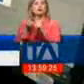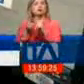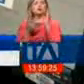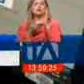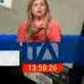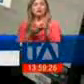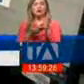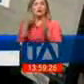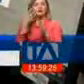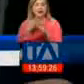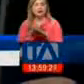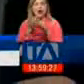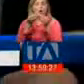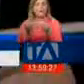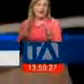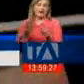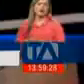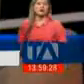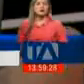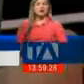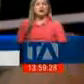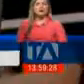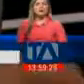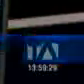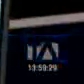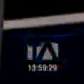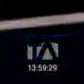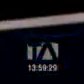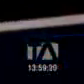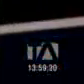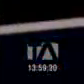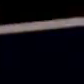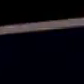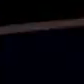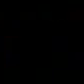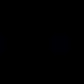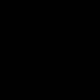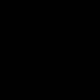en caso de expiración o pérdida. En Quito, Belén Merizalde, 24 horas.